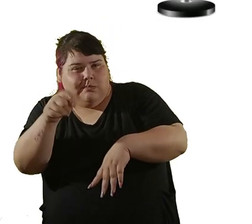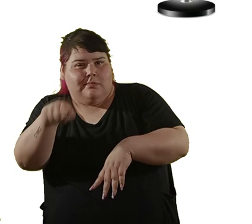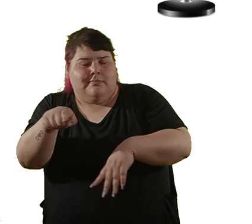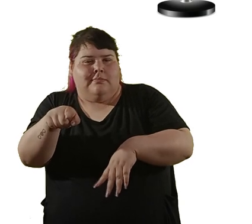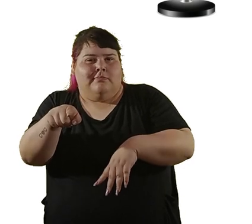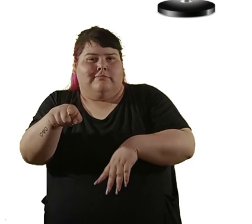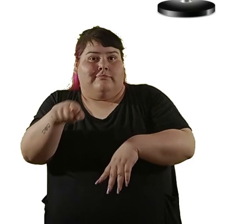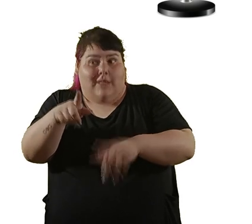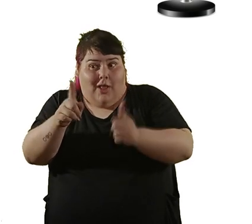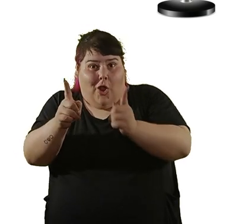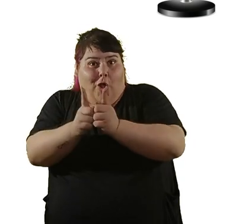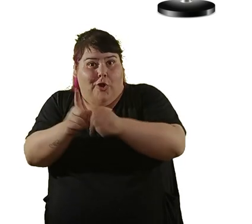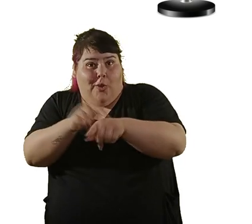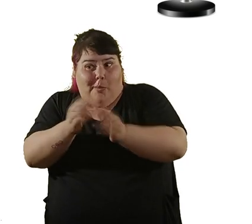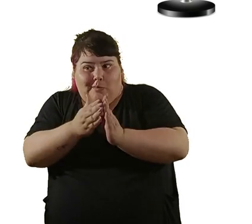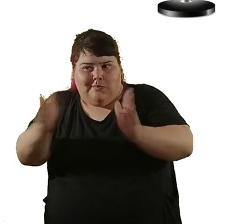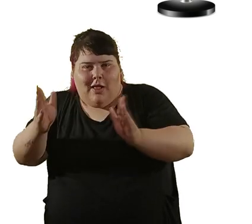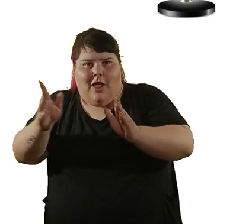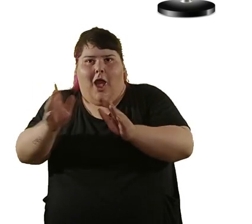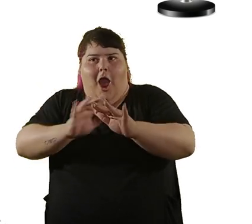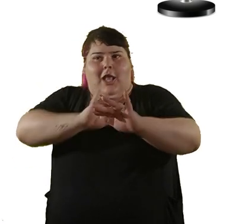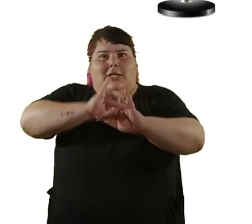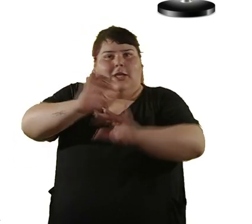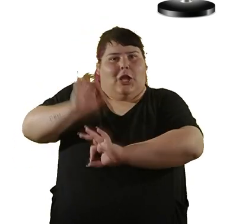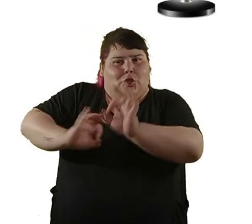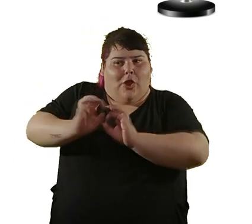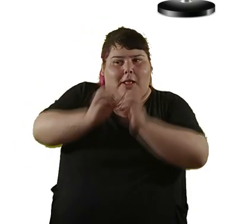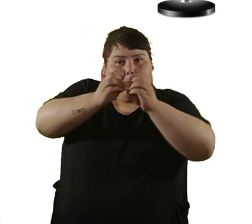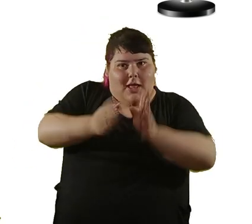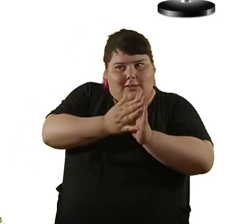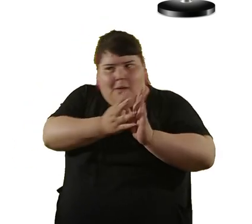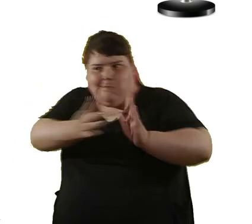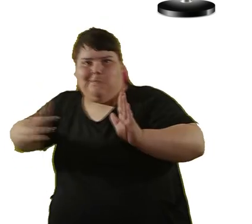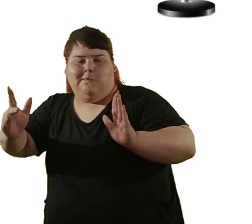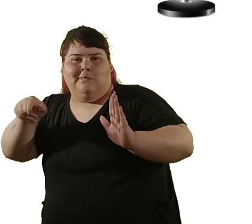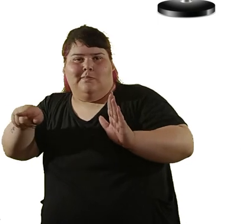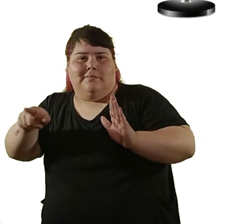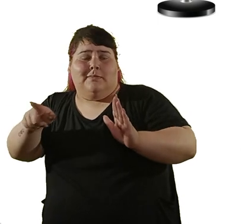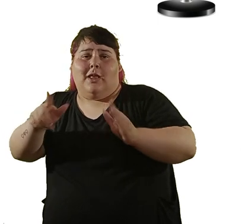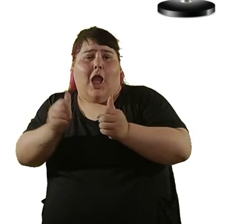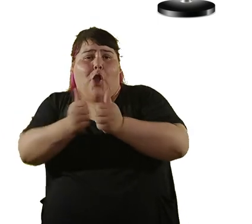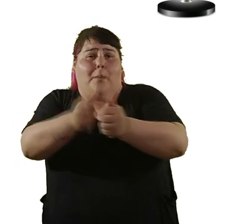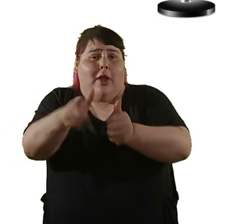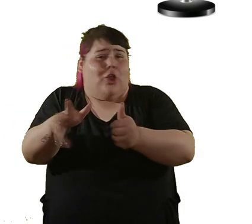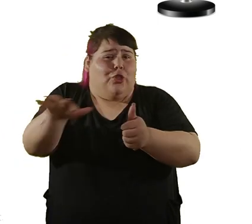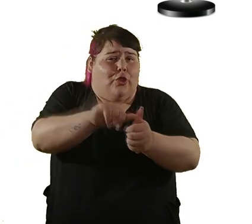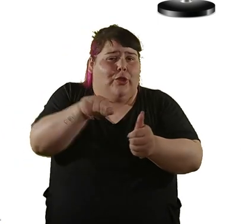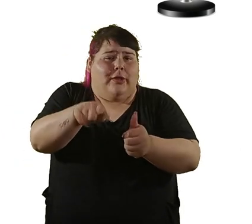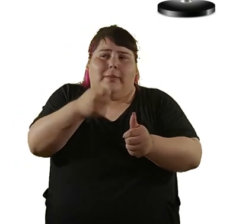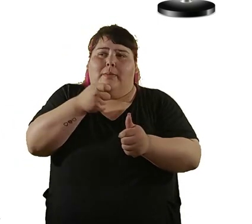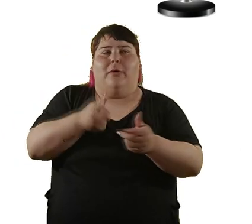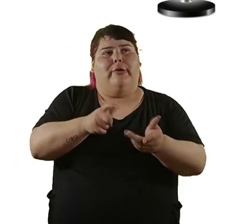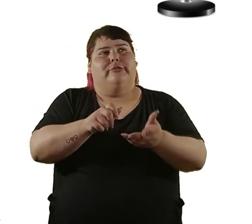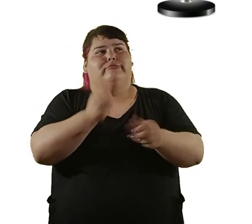Bueno, en ese lapso tenés un mundo. Tenés una historia que empieza, que termina, que te acompaña. Lavás los platos, puedes escuchar